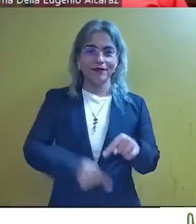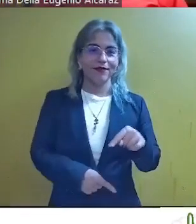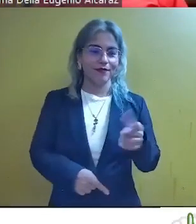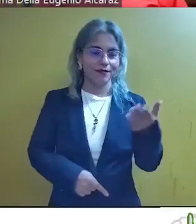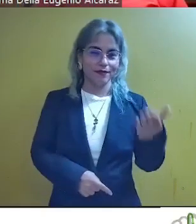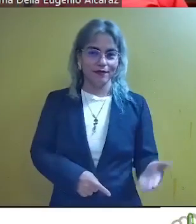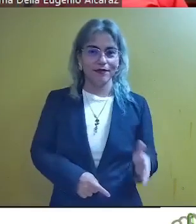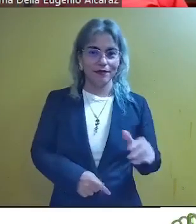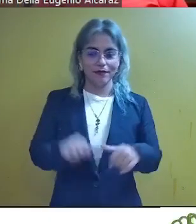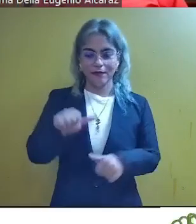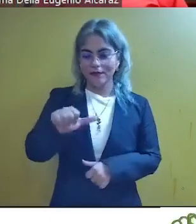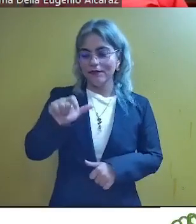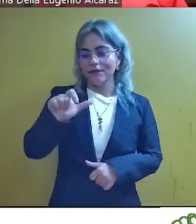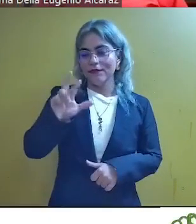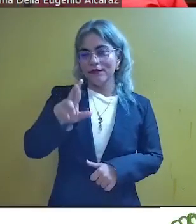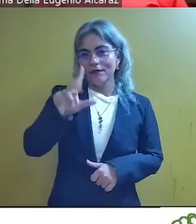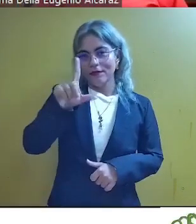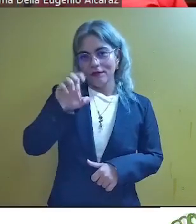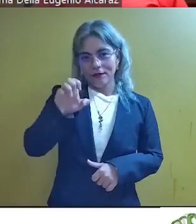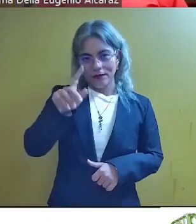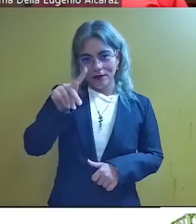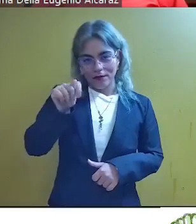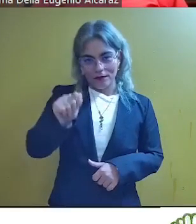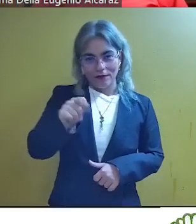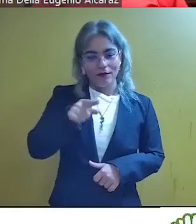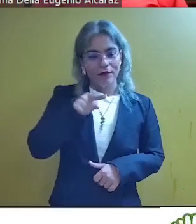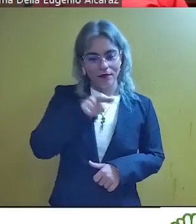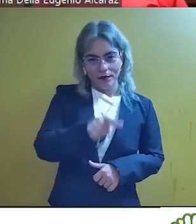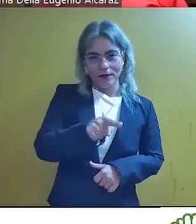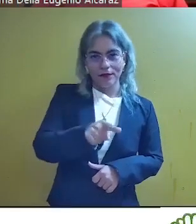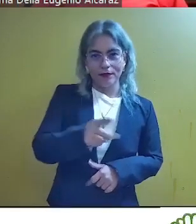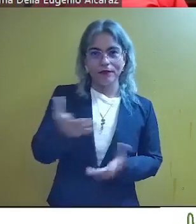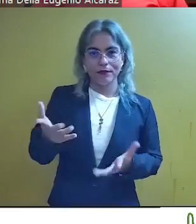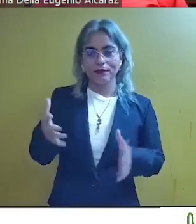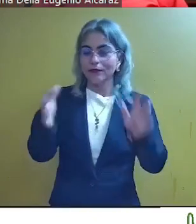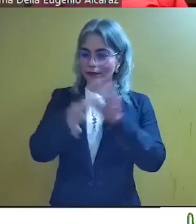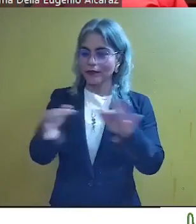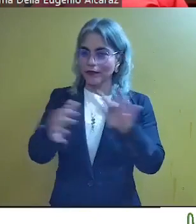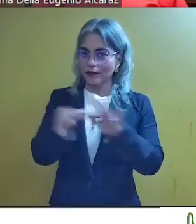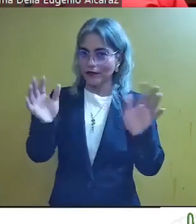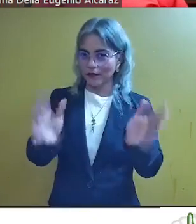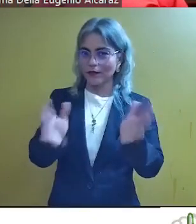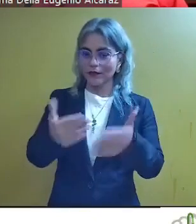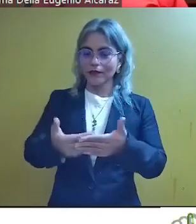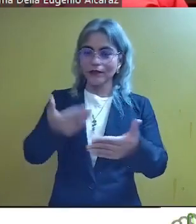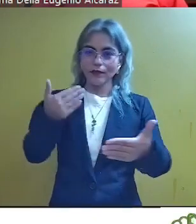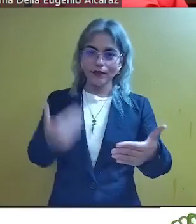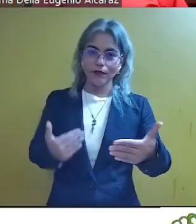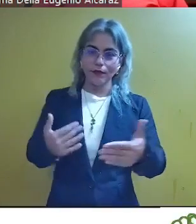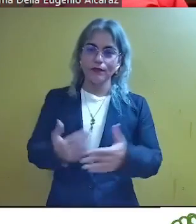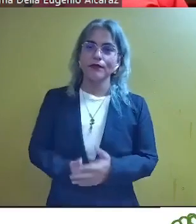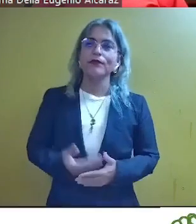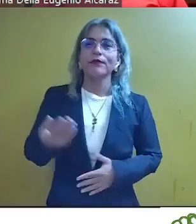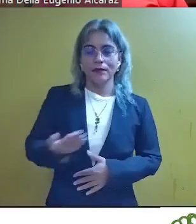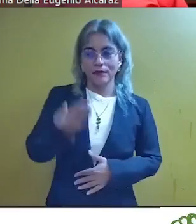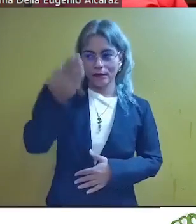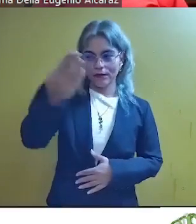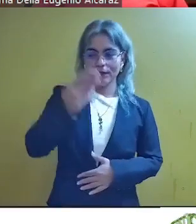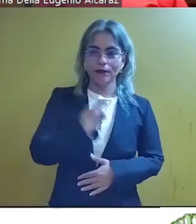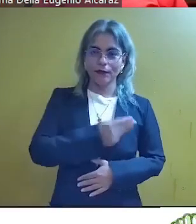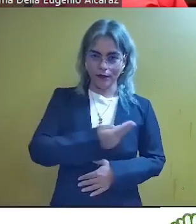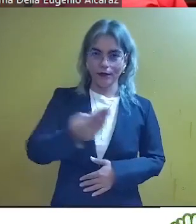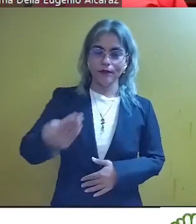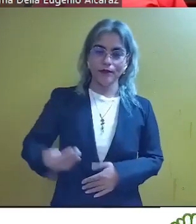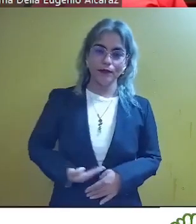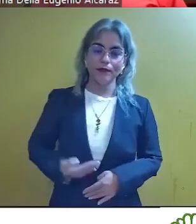ciudadana Arlene Siu Sarabia Peña en términos de las consideraciones expuestas en esta resolución. Es la cuenta, magistrada